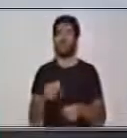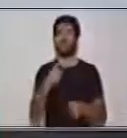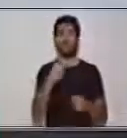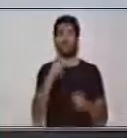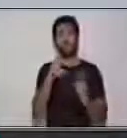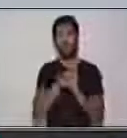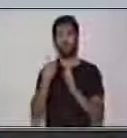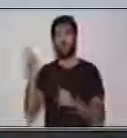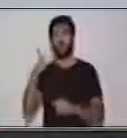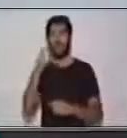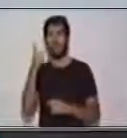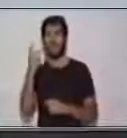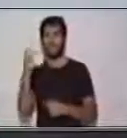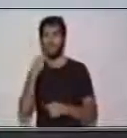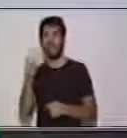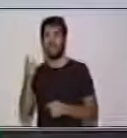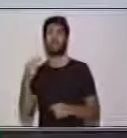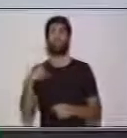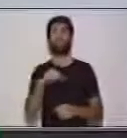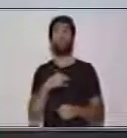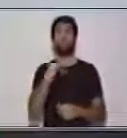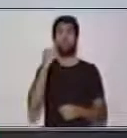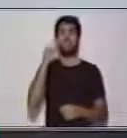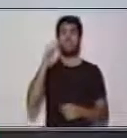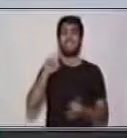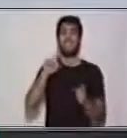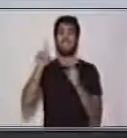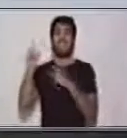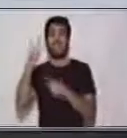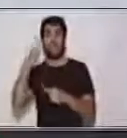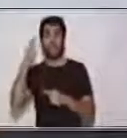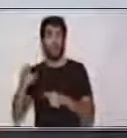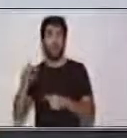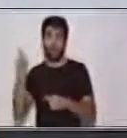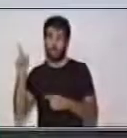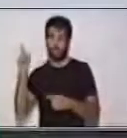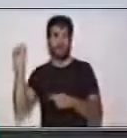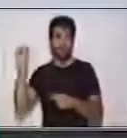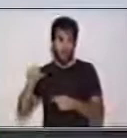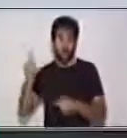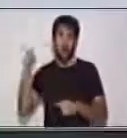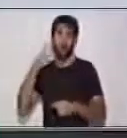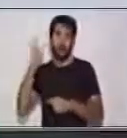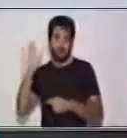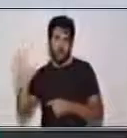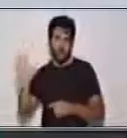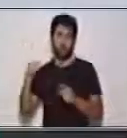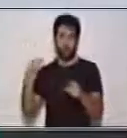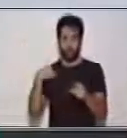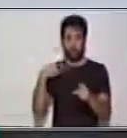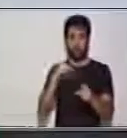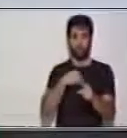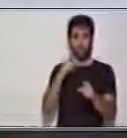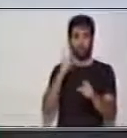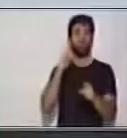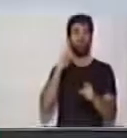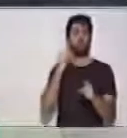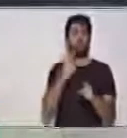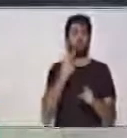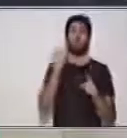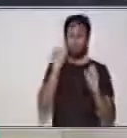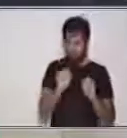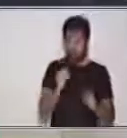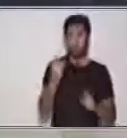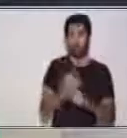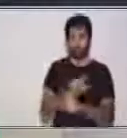ir mañana, no lo decimos. Algo muy importante es que esta concordancia es en el idioma español,